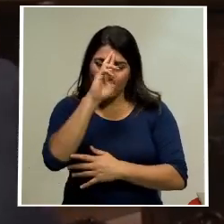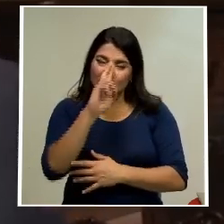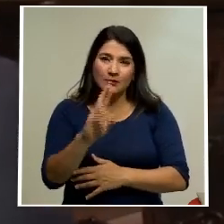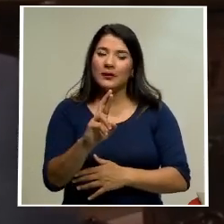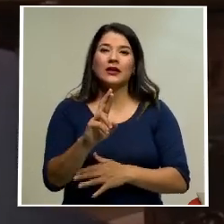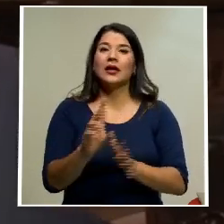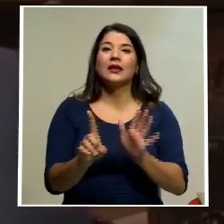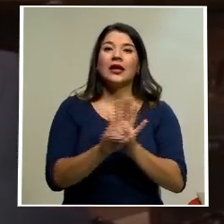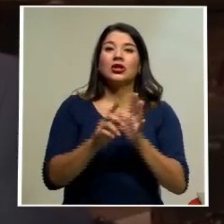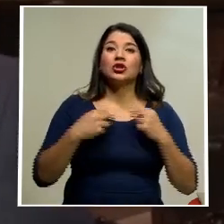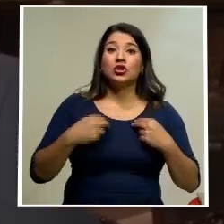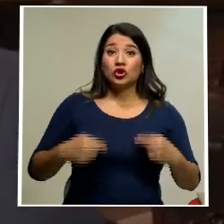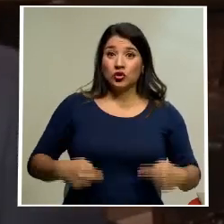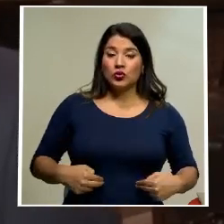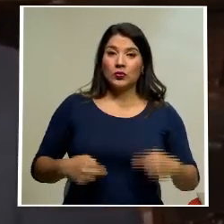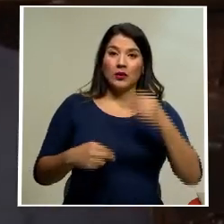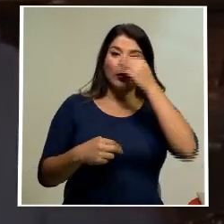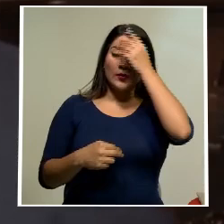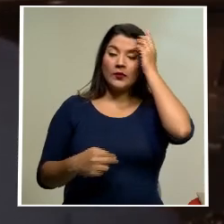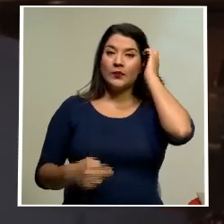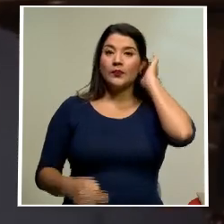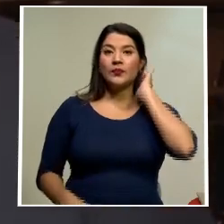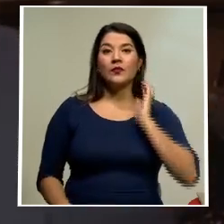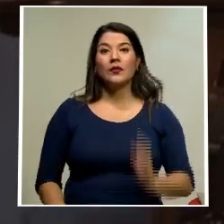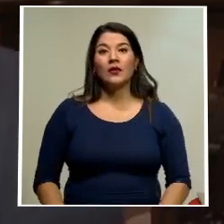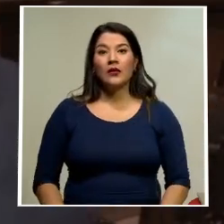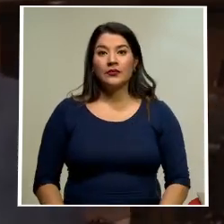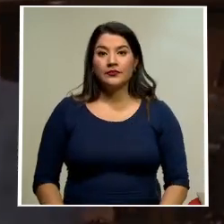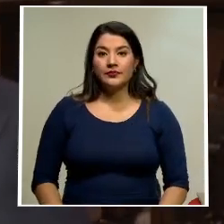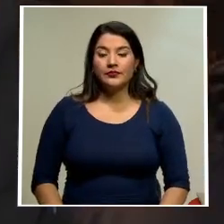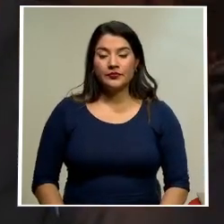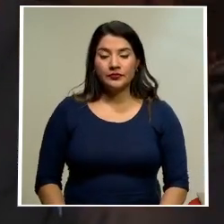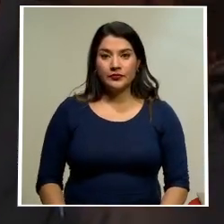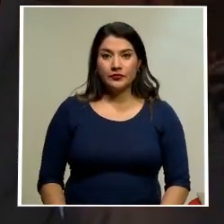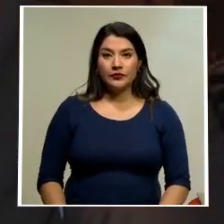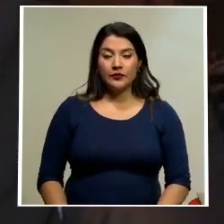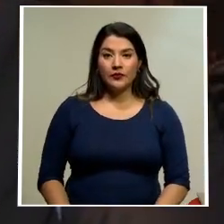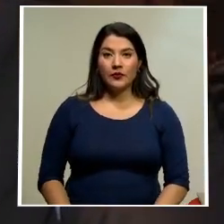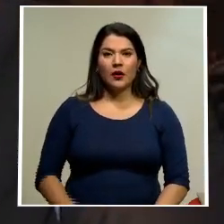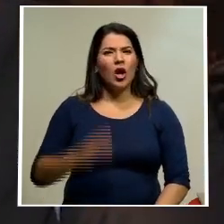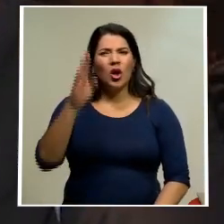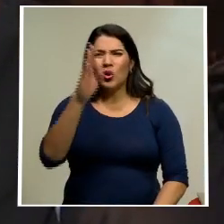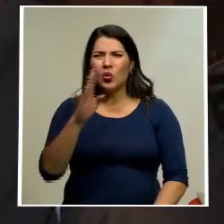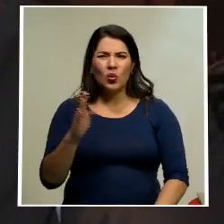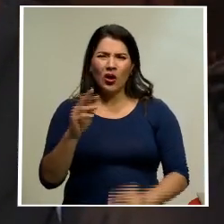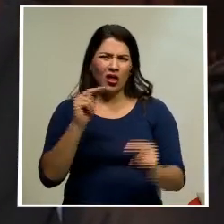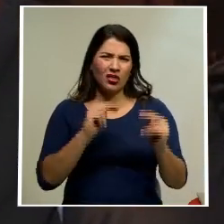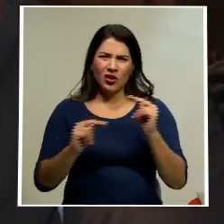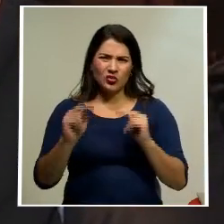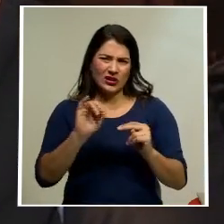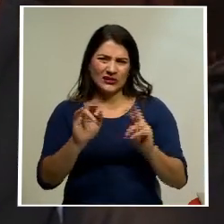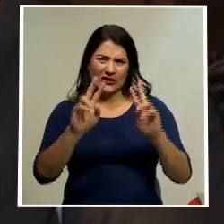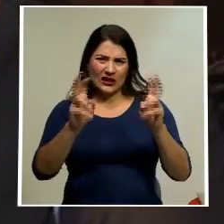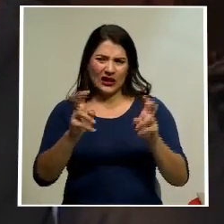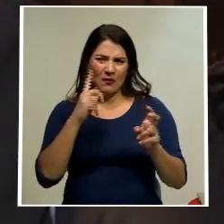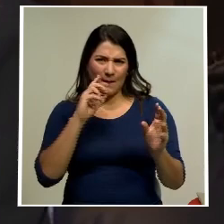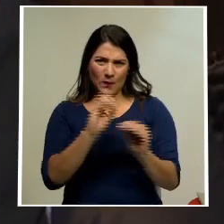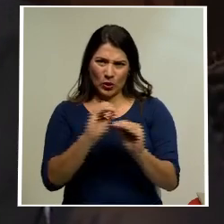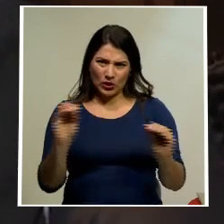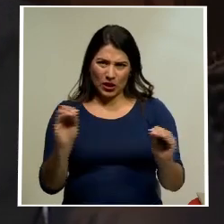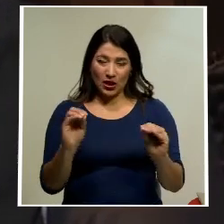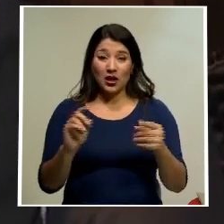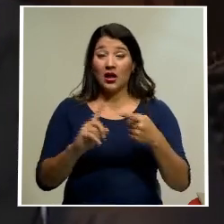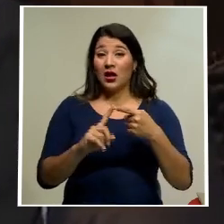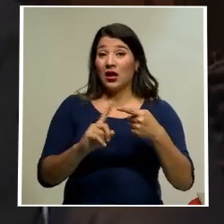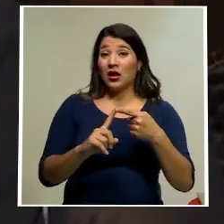puerta para legitimar esta violación a los derechos humanos que ellos juraron proteger. Nunca debió haberse negociado por dos motivos. Bueno, entramos en una negociación